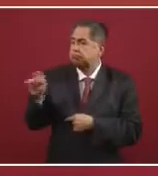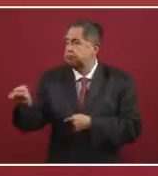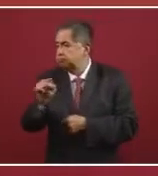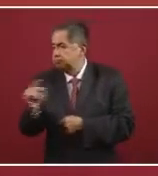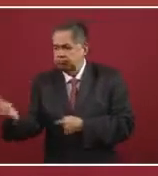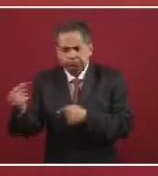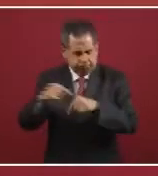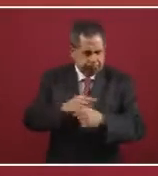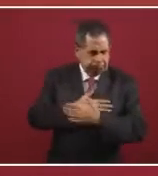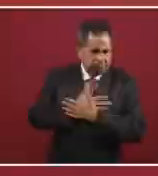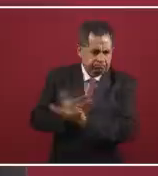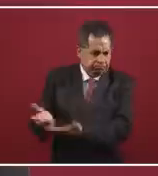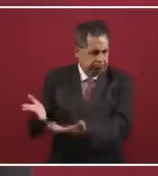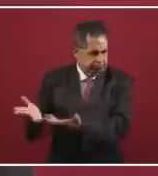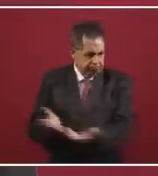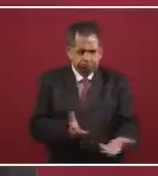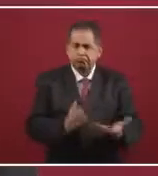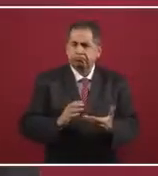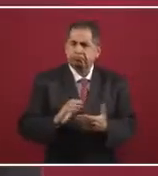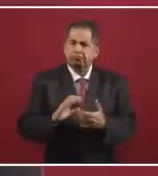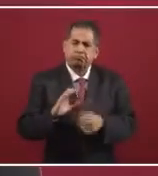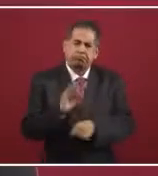exterior.